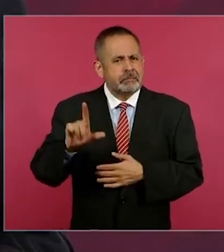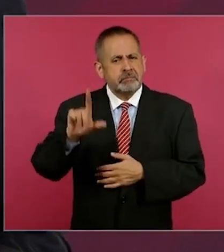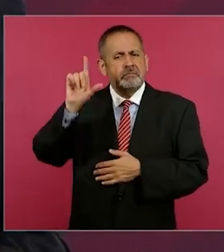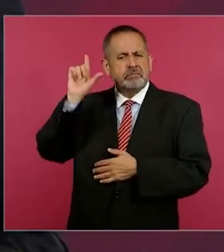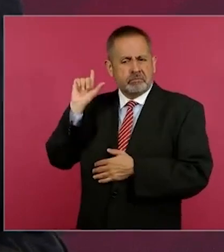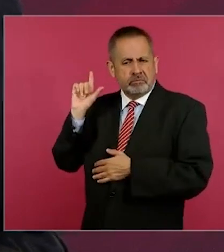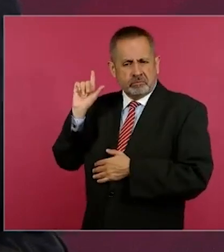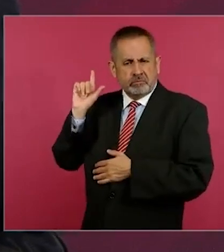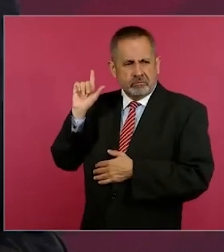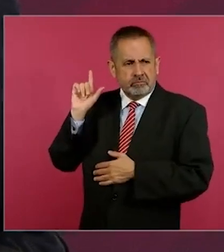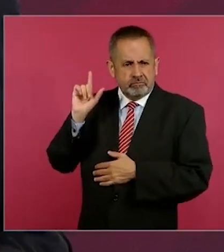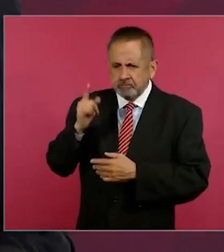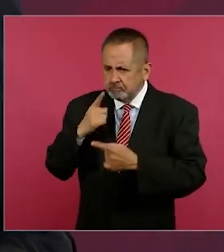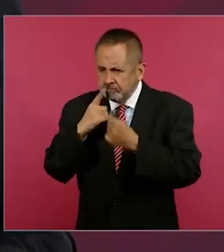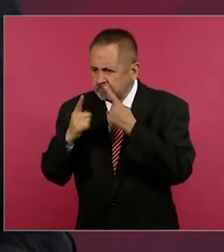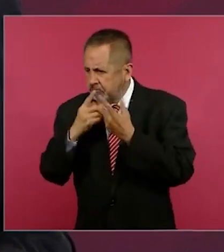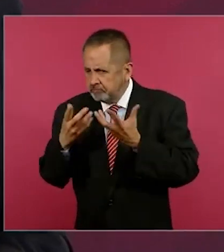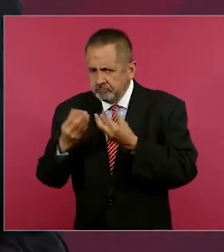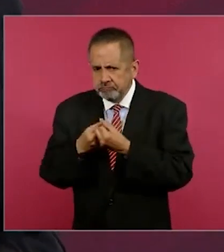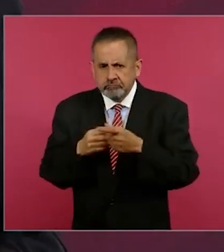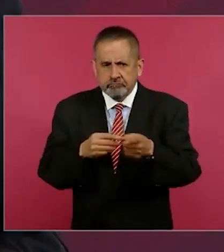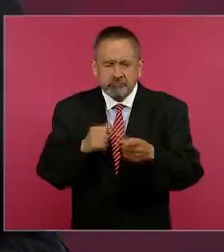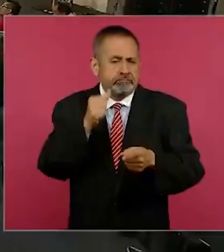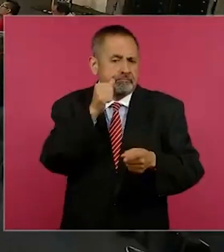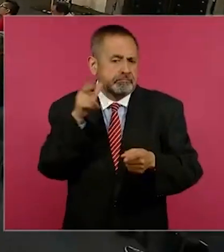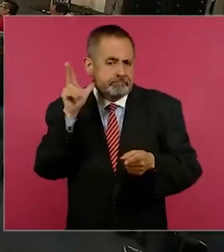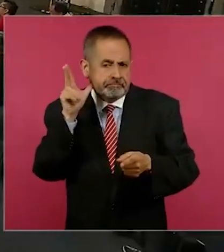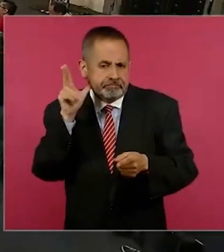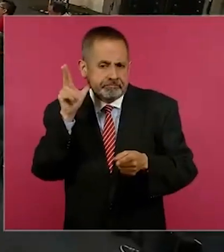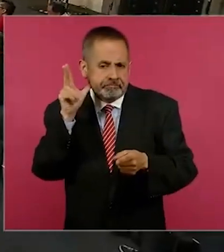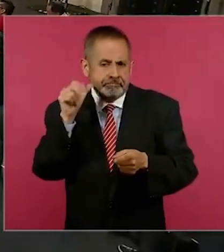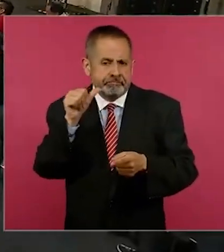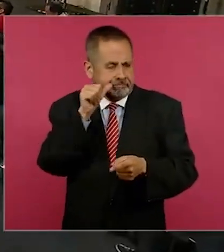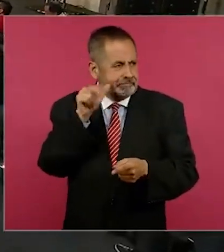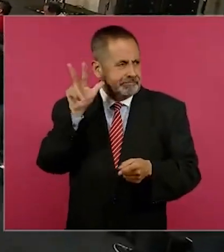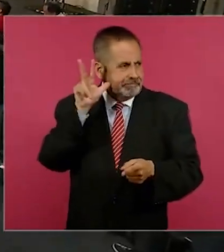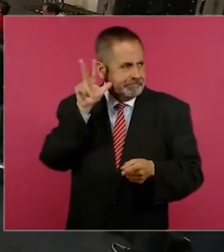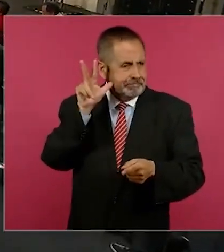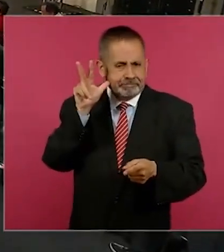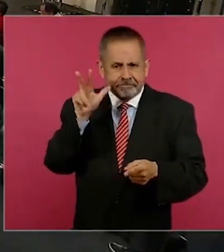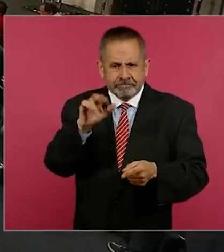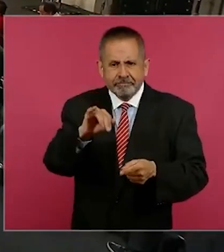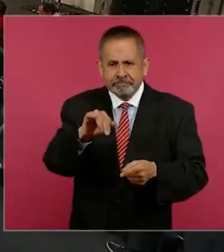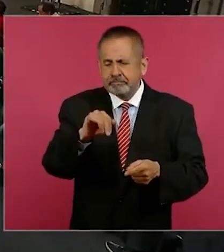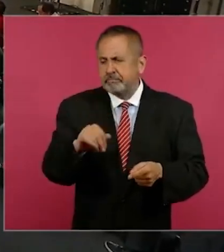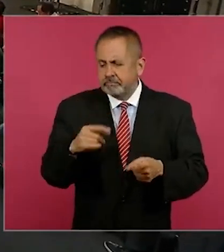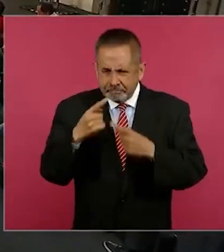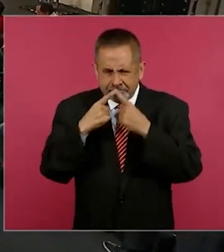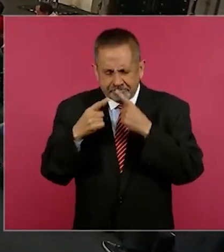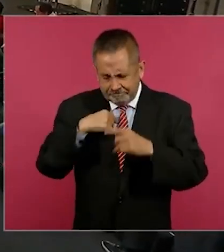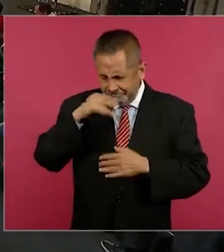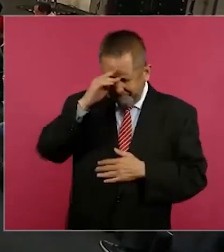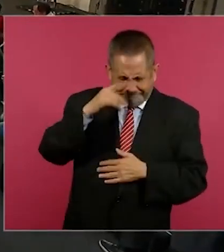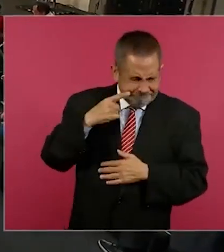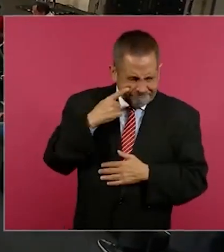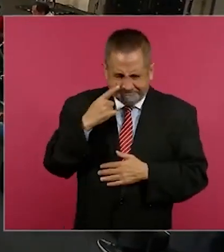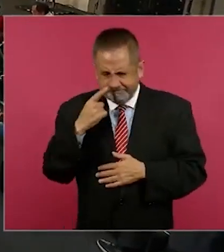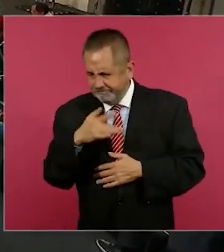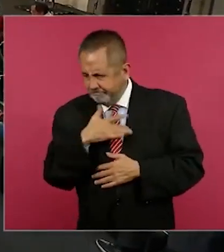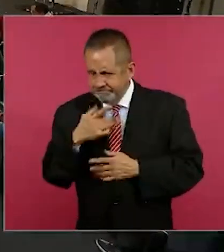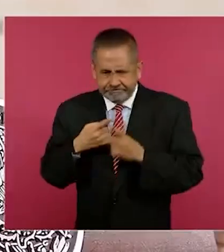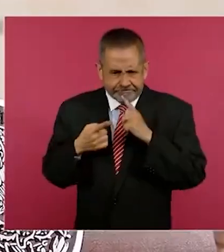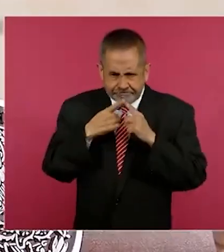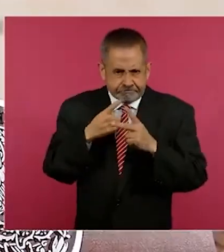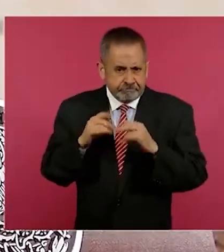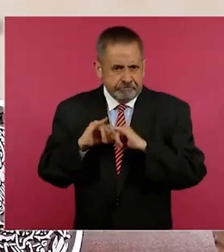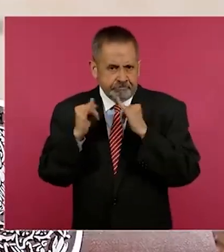antier, hicimos un análisis, nos reunimos